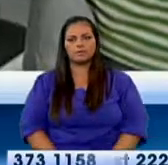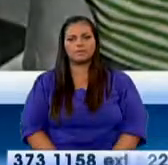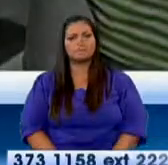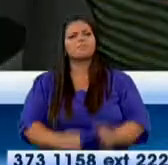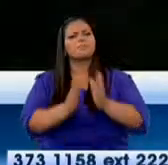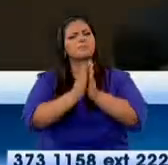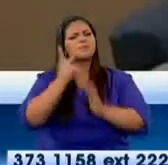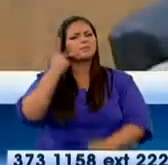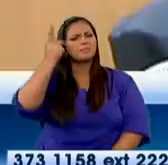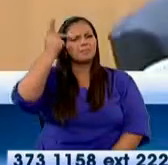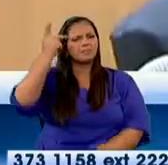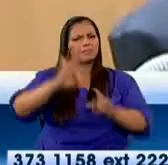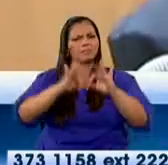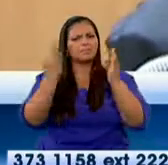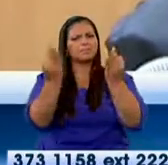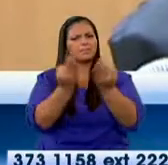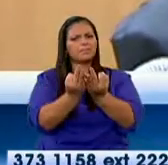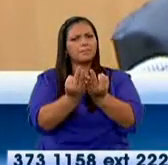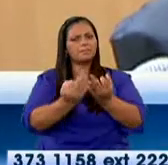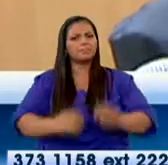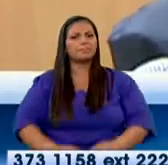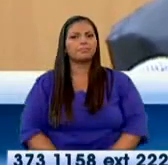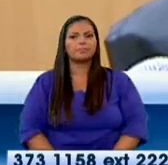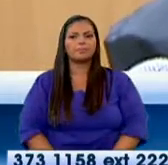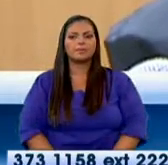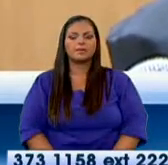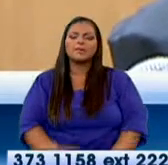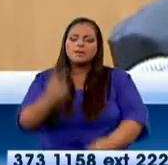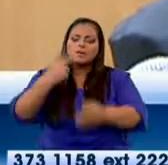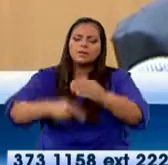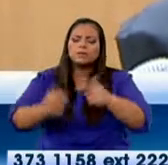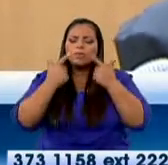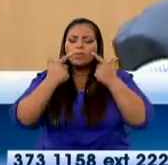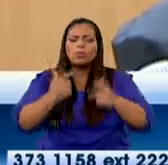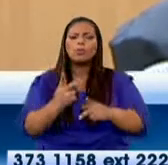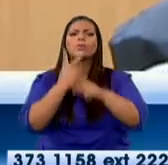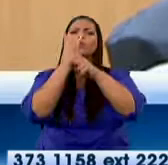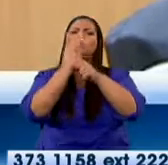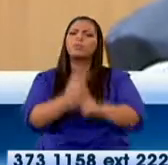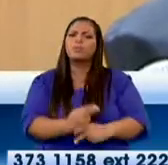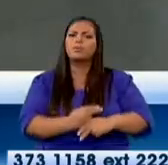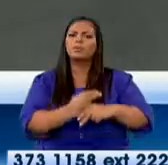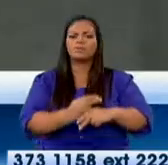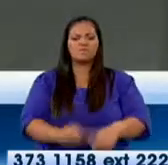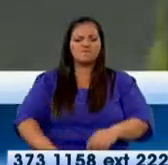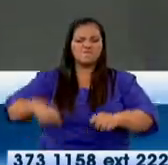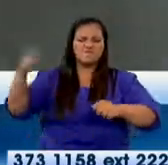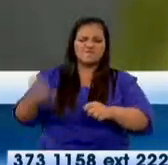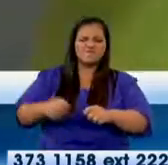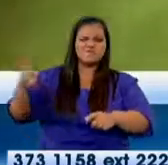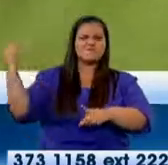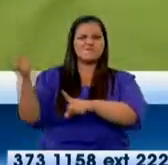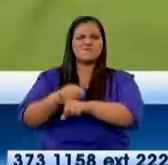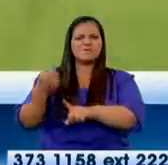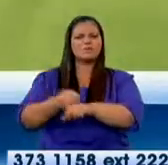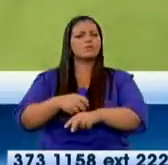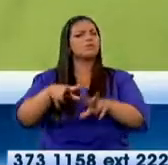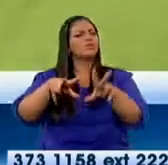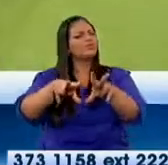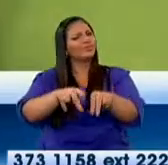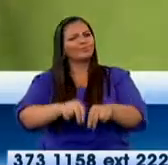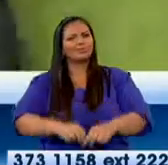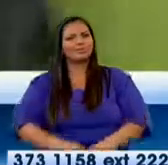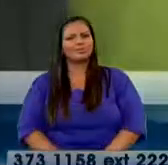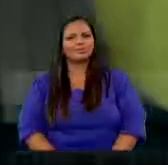de familia. Son los padres los llamados al cuidado y protección, no a destruir, a maltratar. Informó Roselena